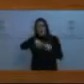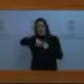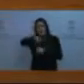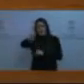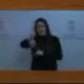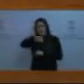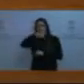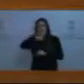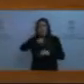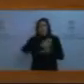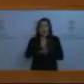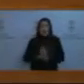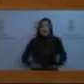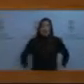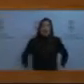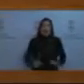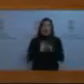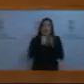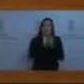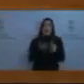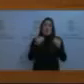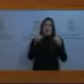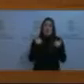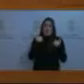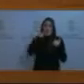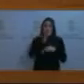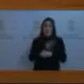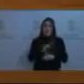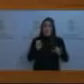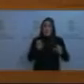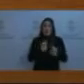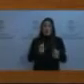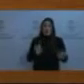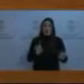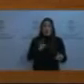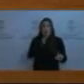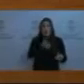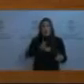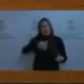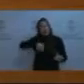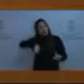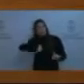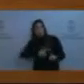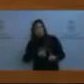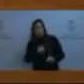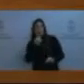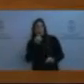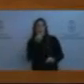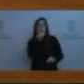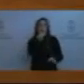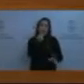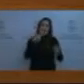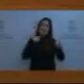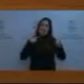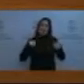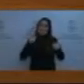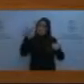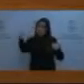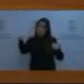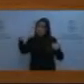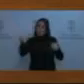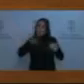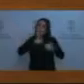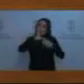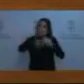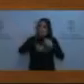cuestiones que nada tienen que ver con las competencias de la Cámara para que nosotros le digamos a nuestros diputados las enmiendas que el